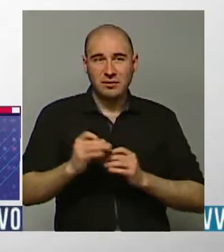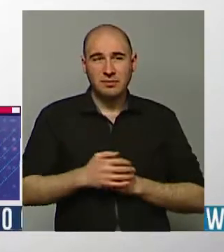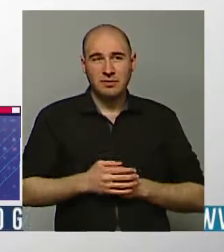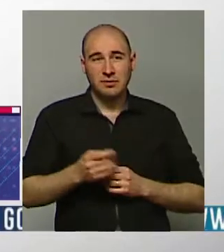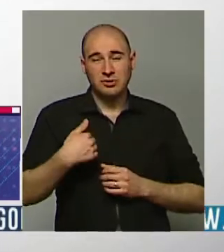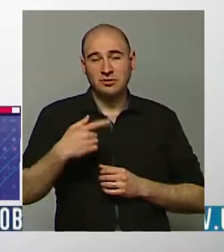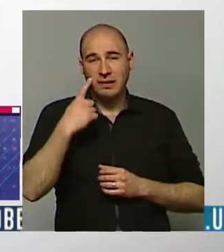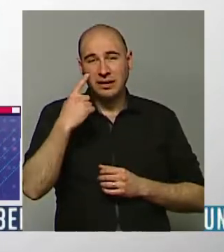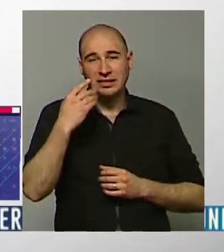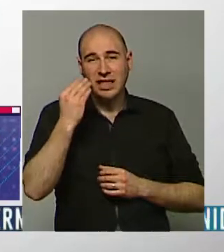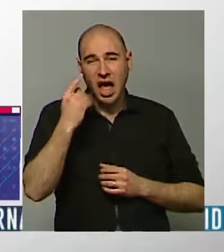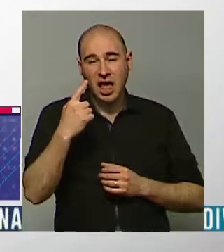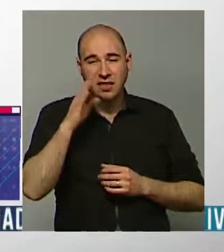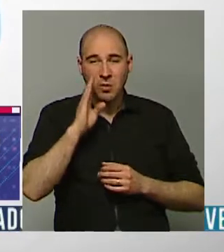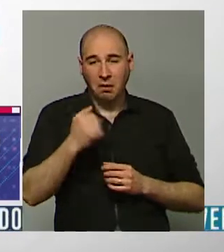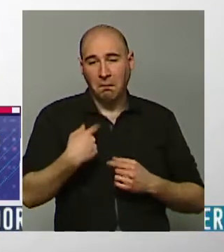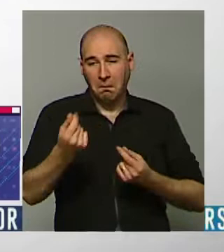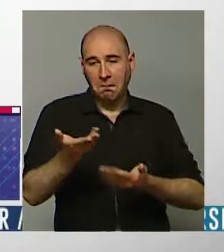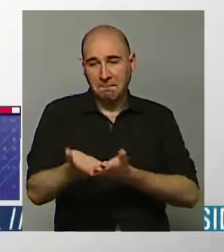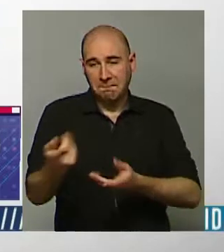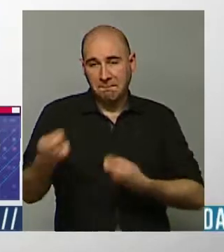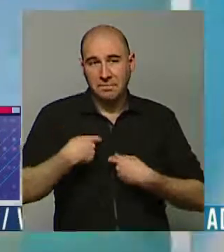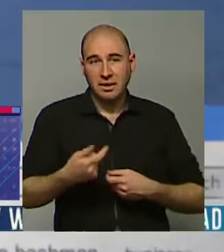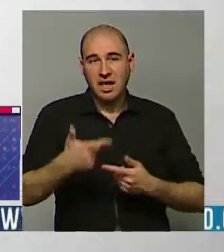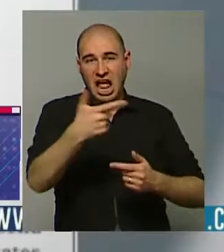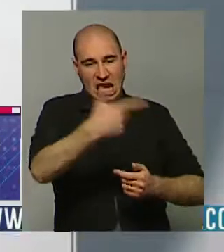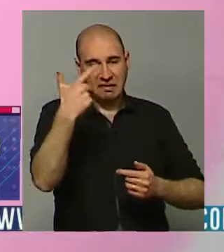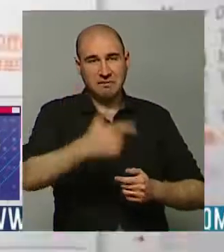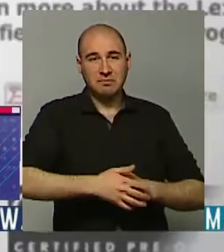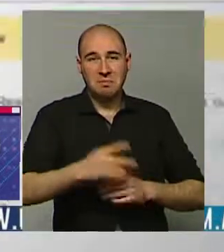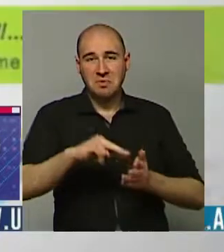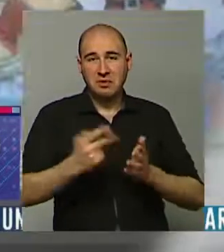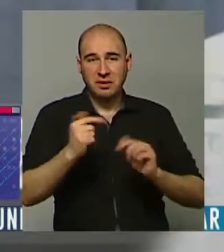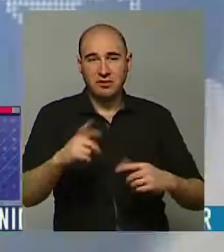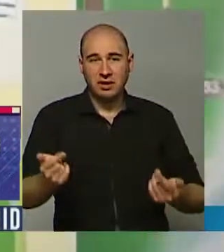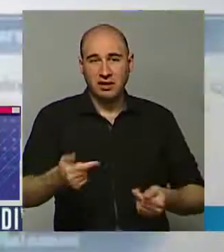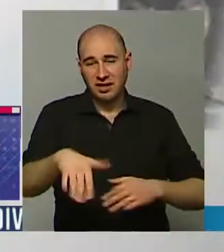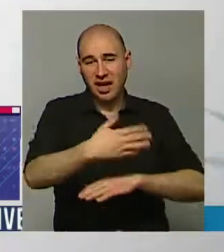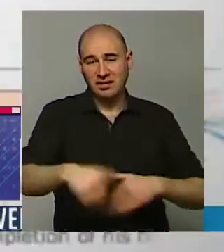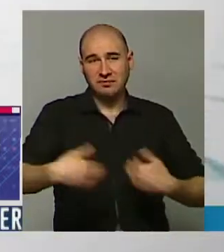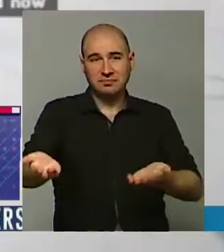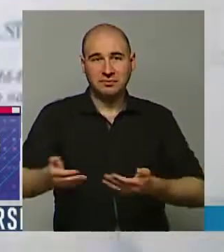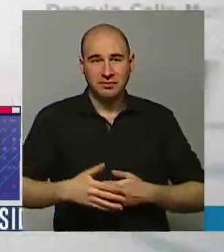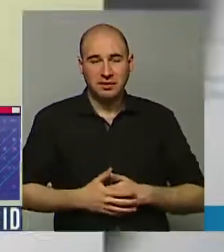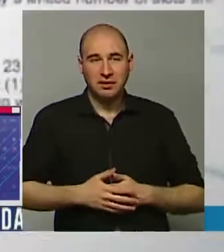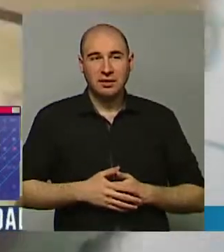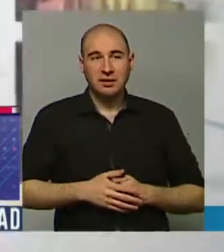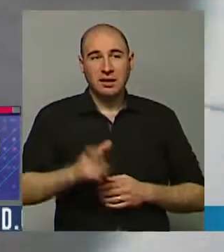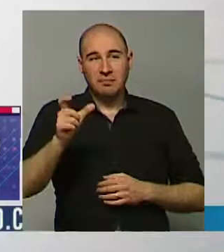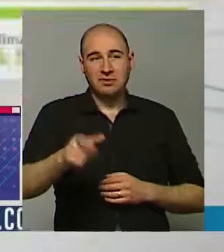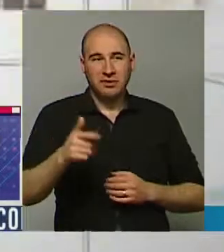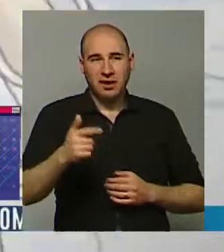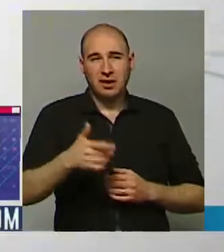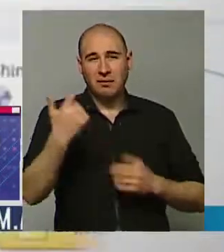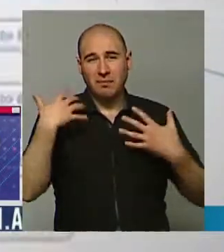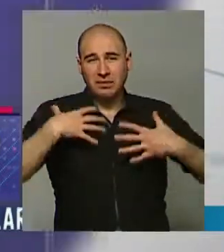ciudadano norteamericano y no tengo ningún... Voy, me compro, lo pido, me dan un rifle de asalto sin ningún tipo de problema y salgo a la calle sin con desastre. De el tipo estaba con chaleco